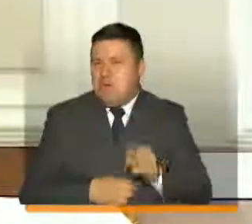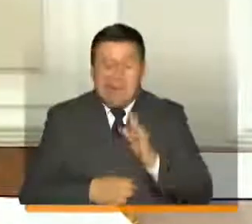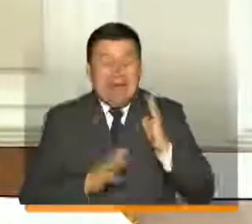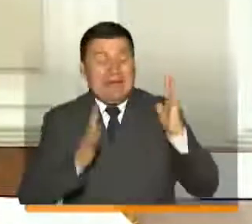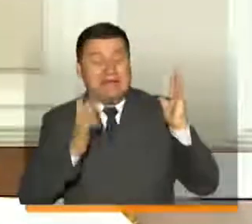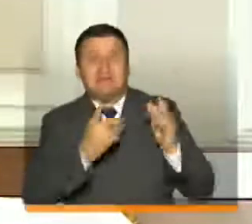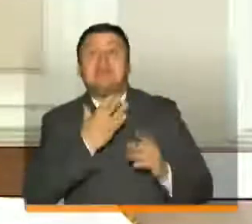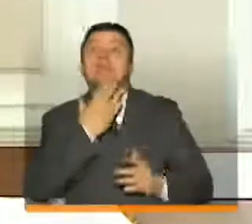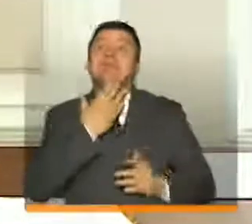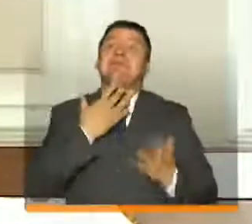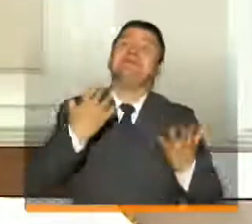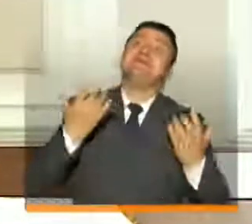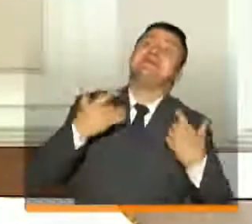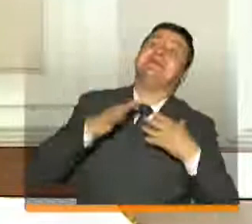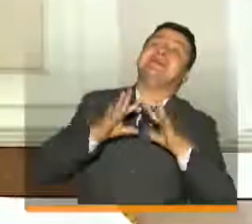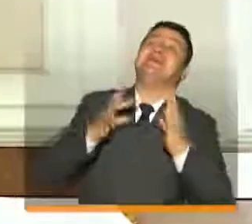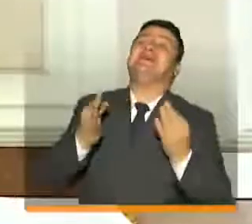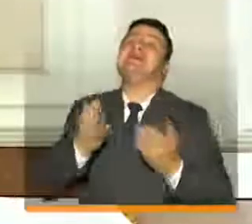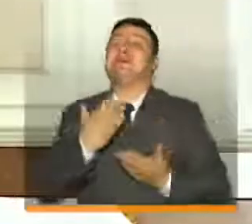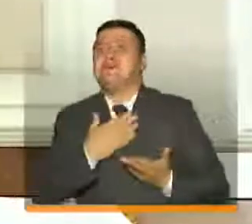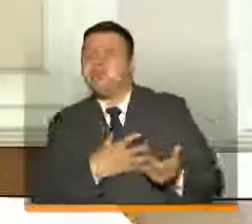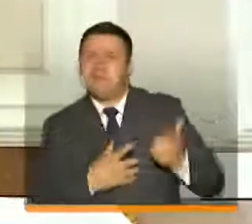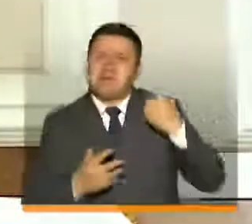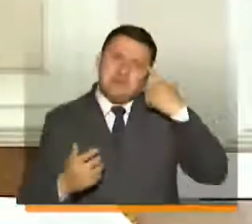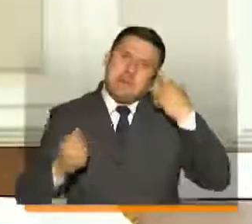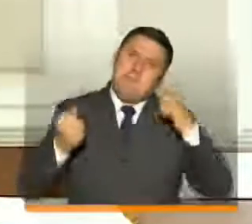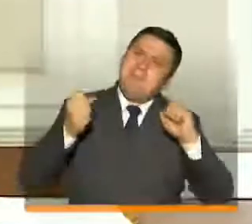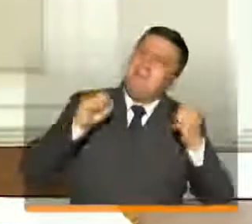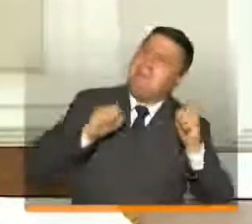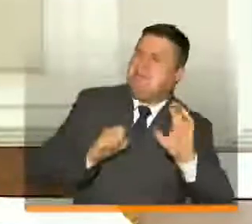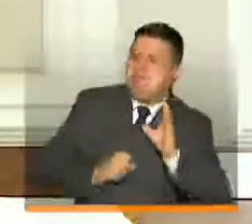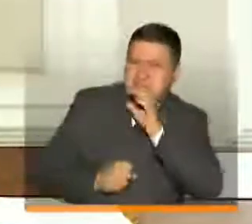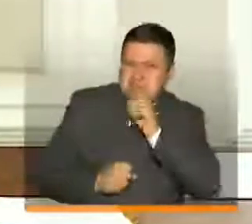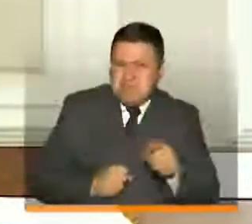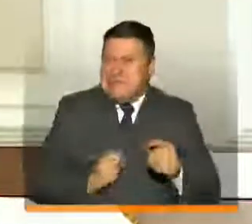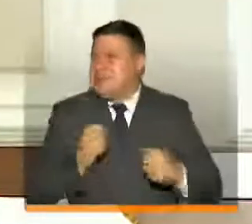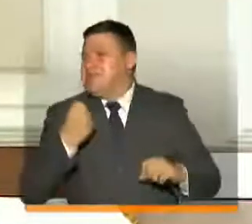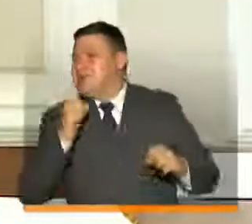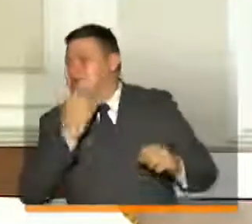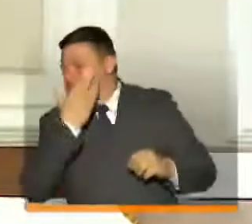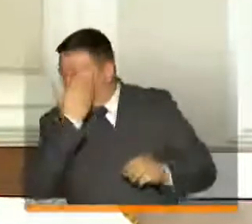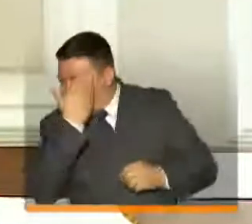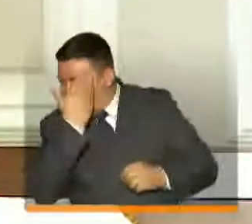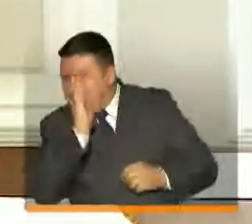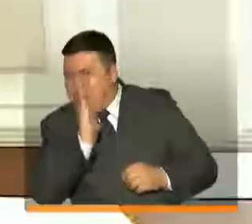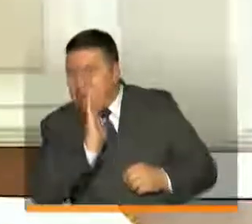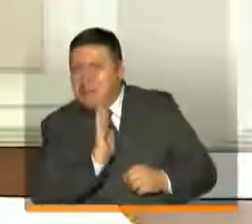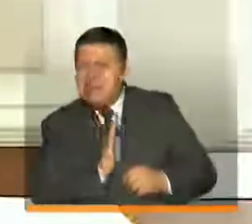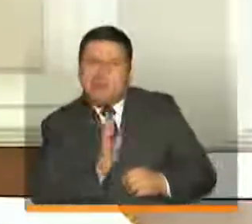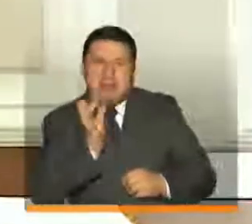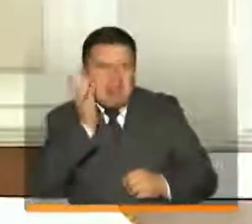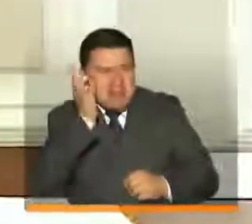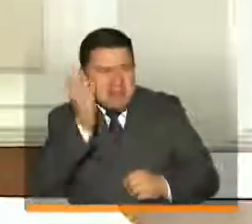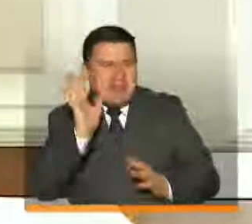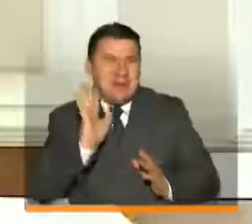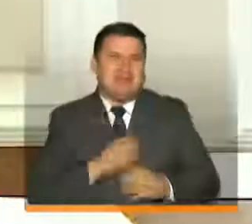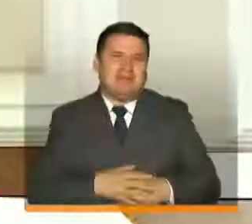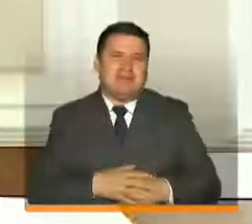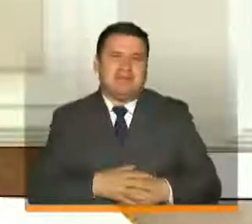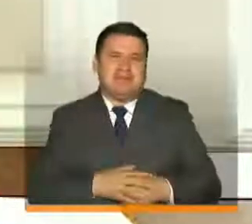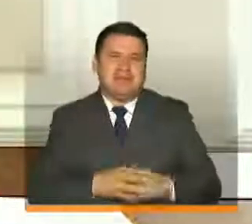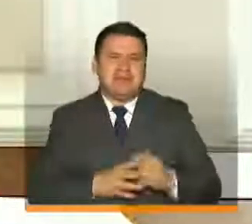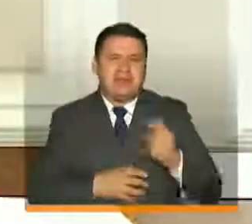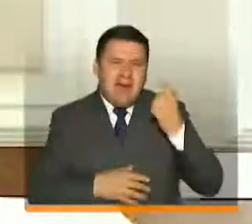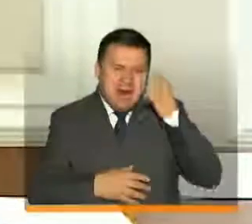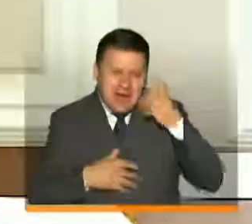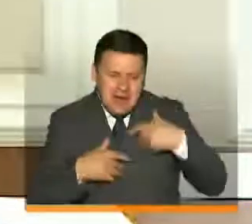tiene ansiedad, que está preocupado, que se ha visto de pronto golpeado por el